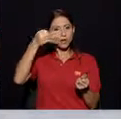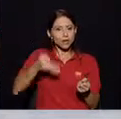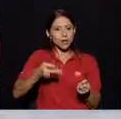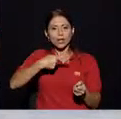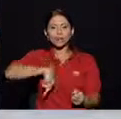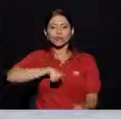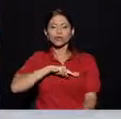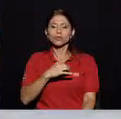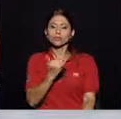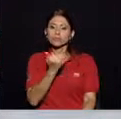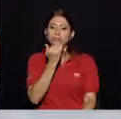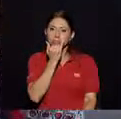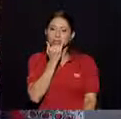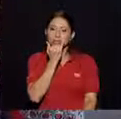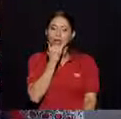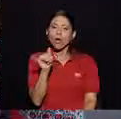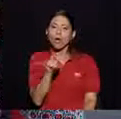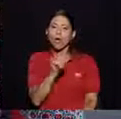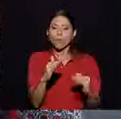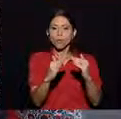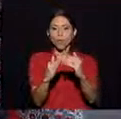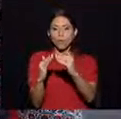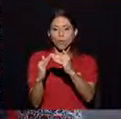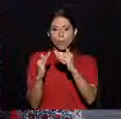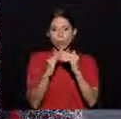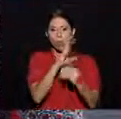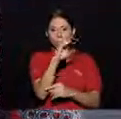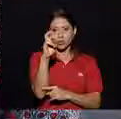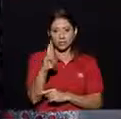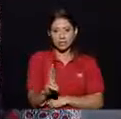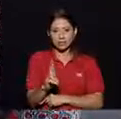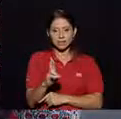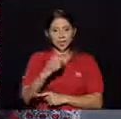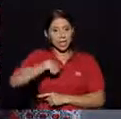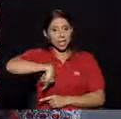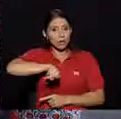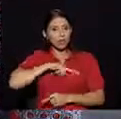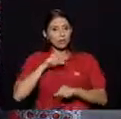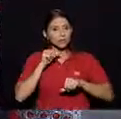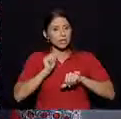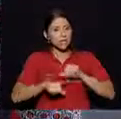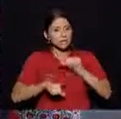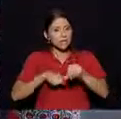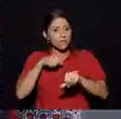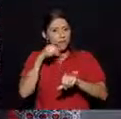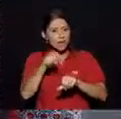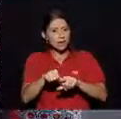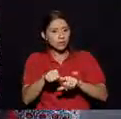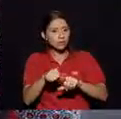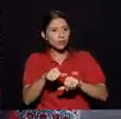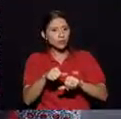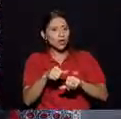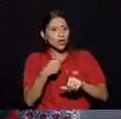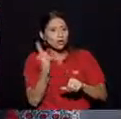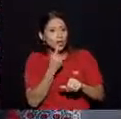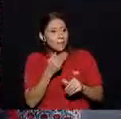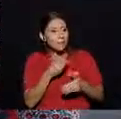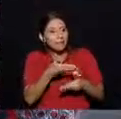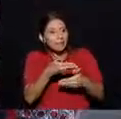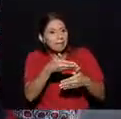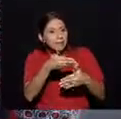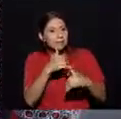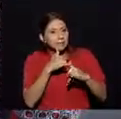en olvidarnos que lo que hace disminuir las cifras es la prevención. Y la prevención de la violencia